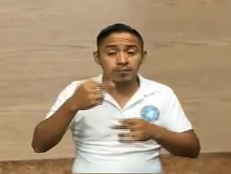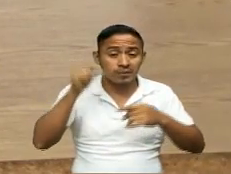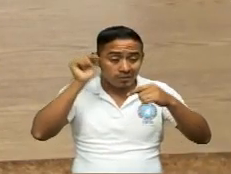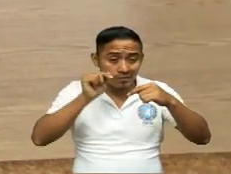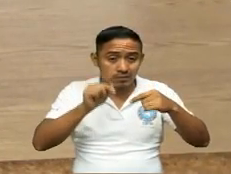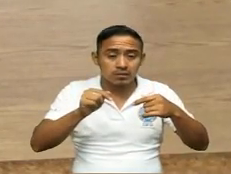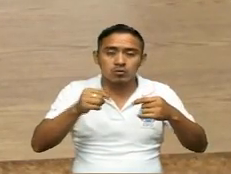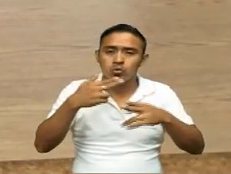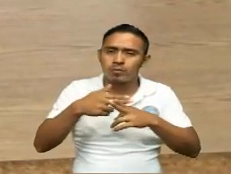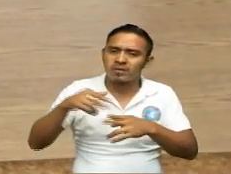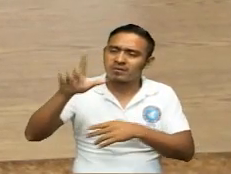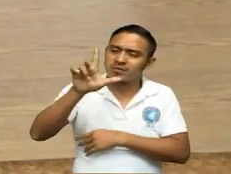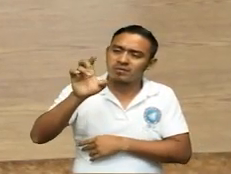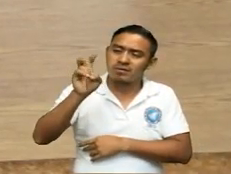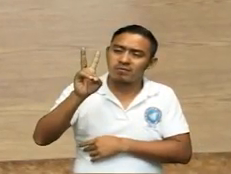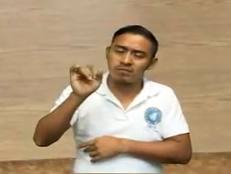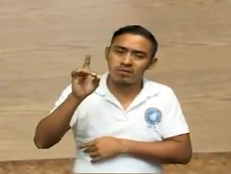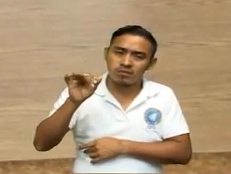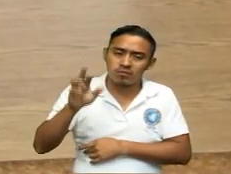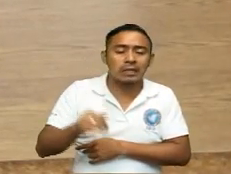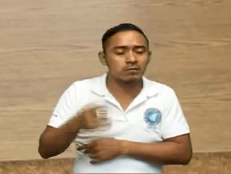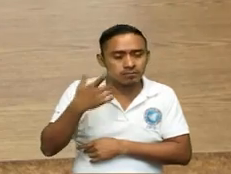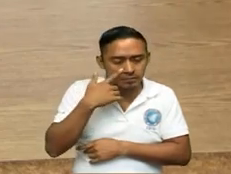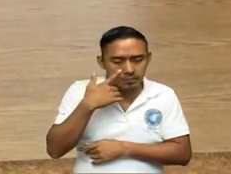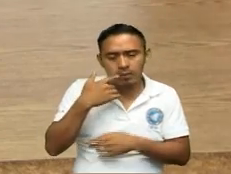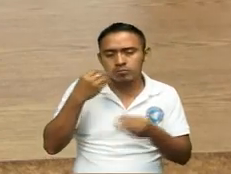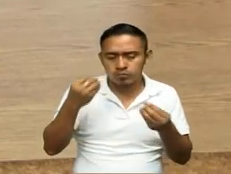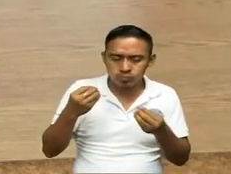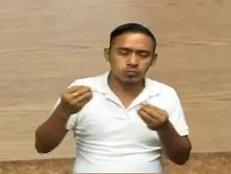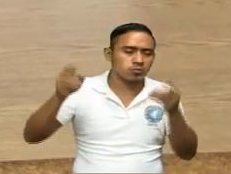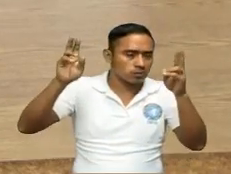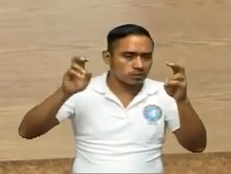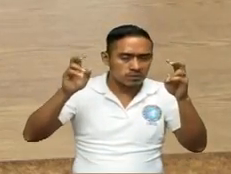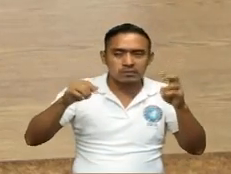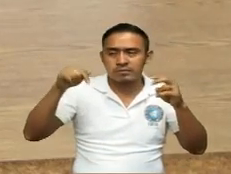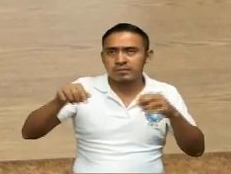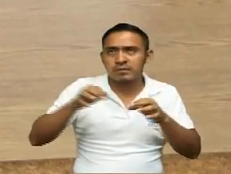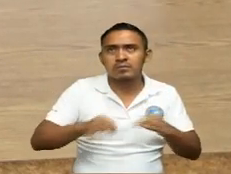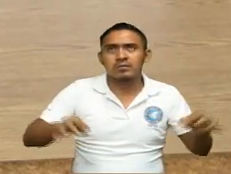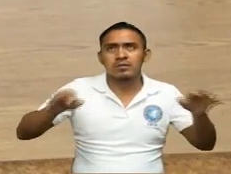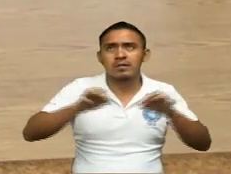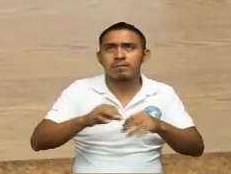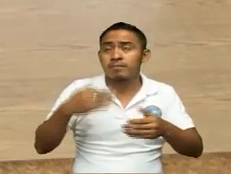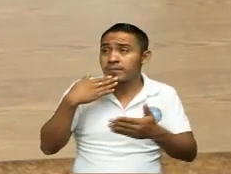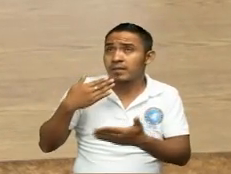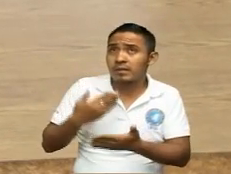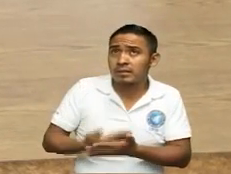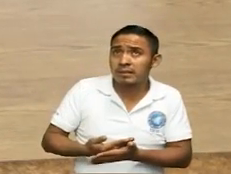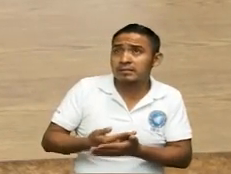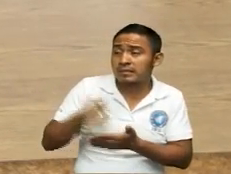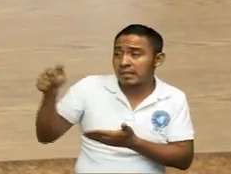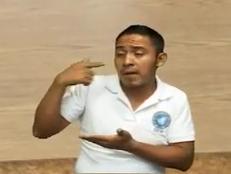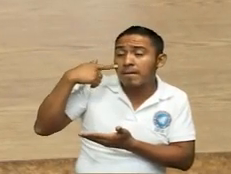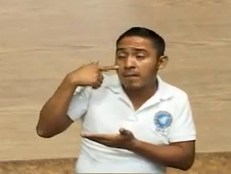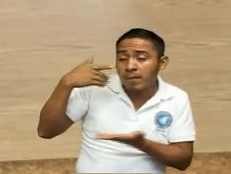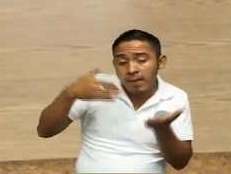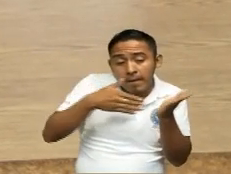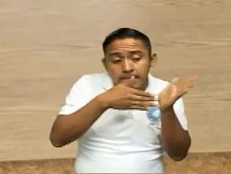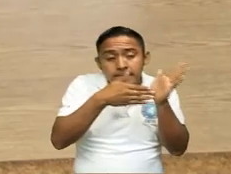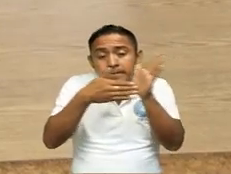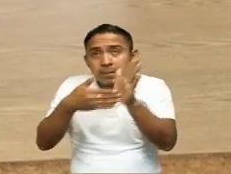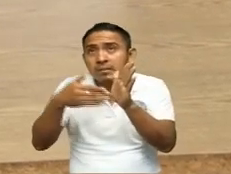como levadura. Y es un tema, mire, es un tema muy, muy, muy frecuente. Y también, gracias a la mamá, porque ella nos va a permitir